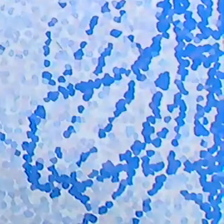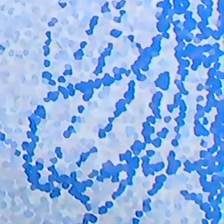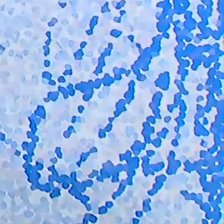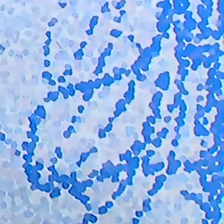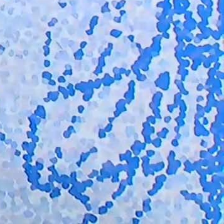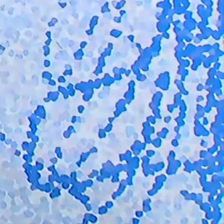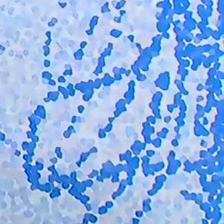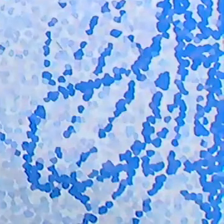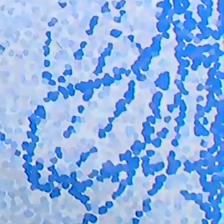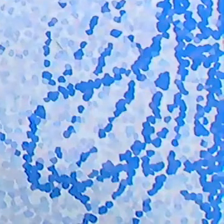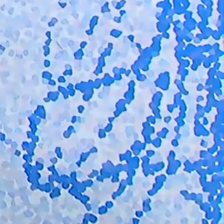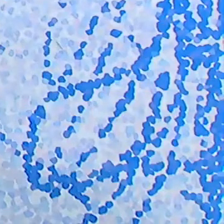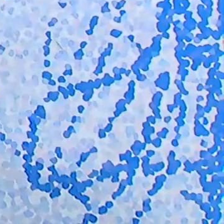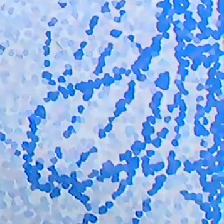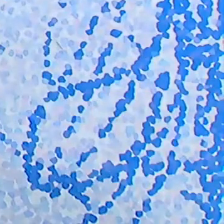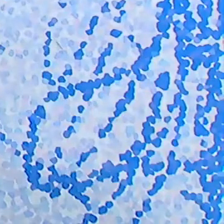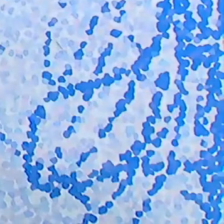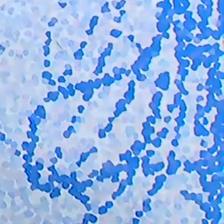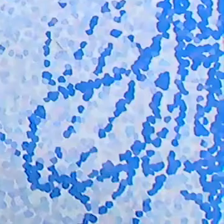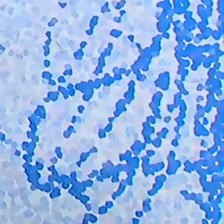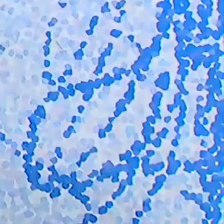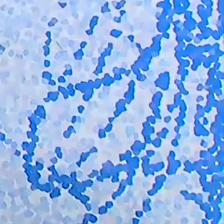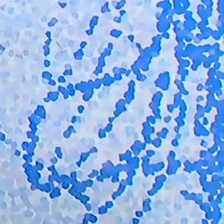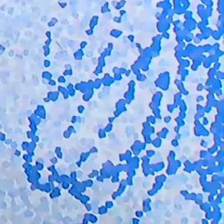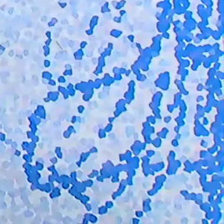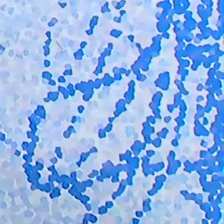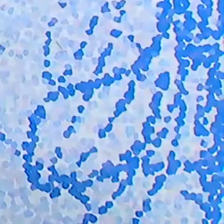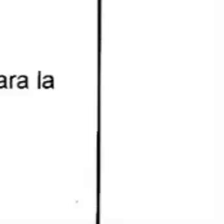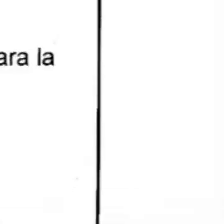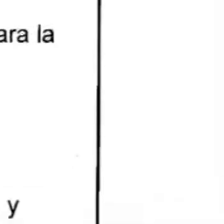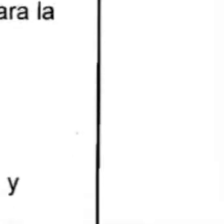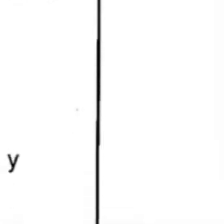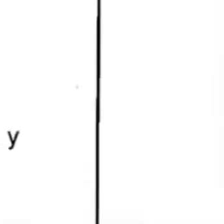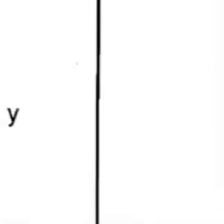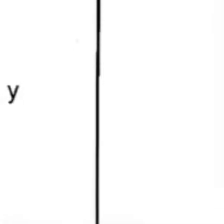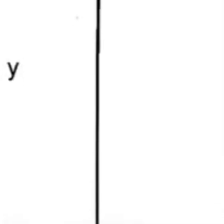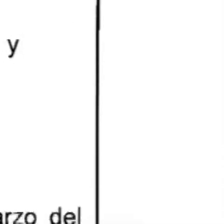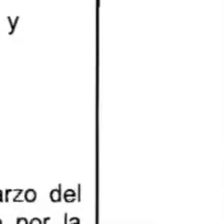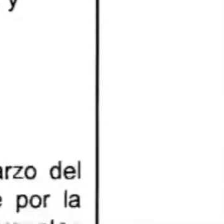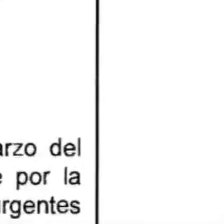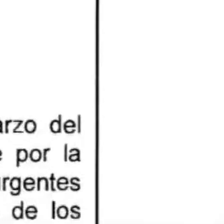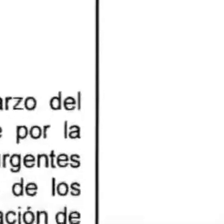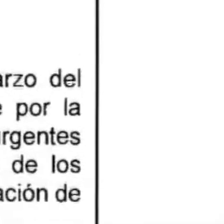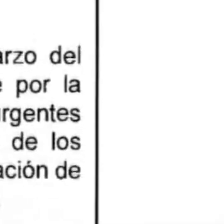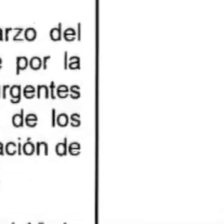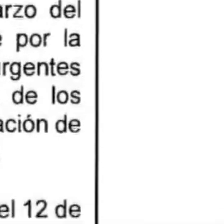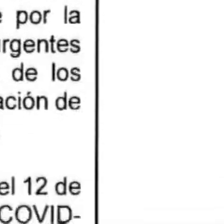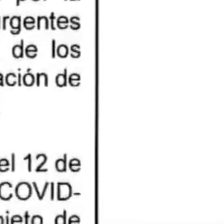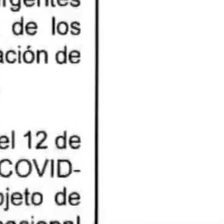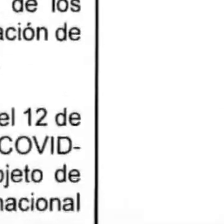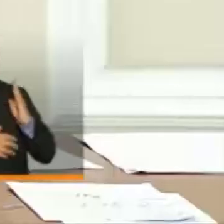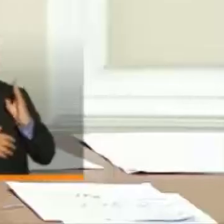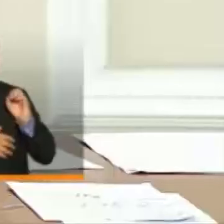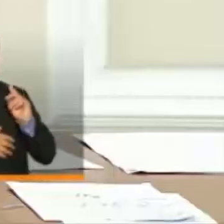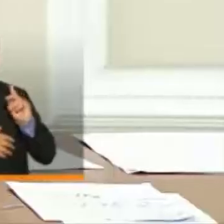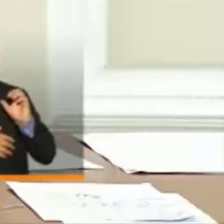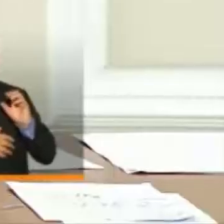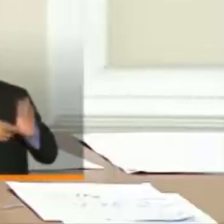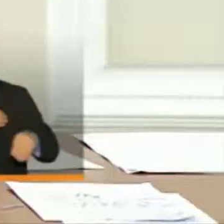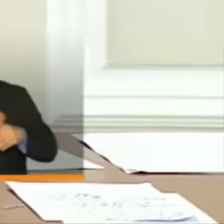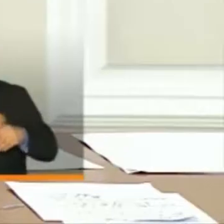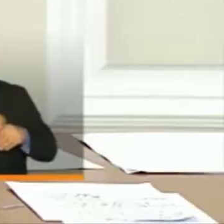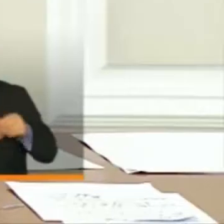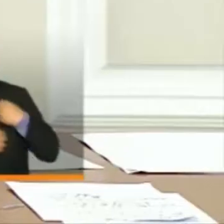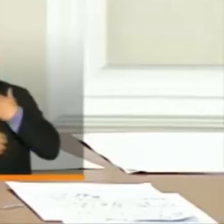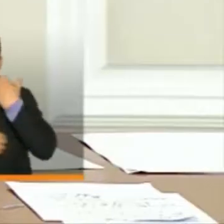entrar en contexto con este importante tema. Aquí este informe. A través del decreto 1422 del 4 de noviembre, el presidente Iván